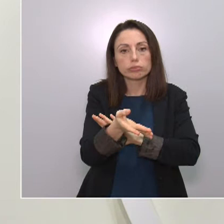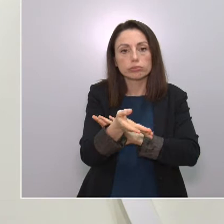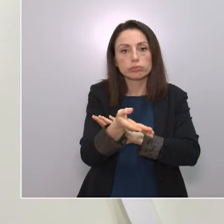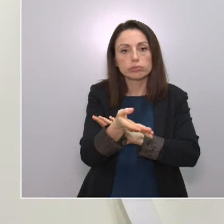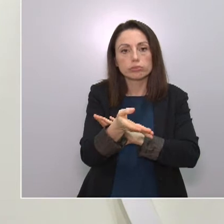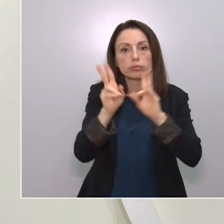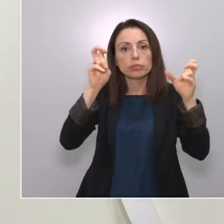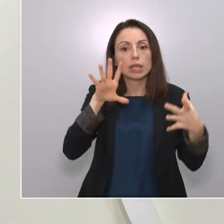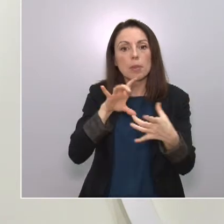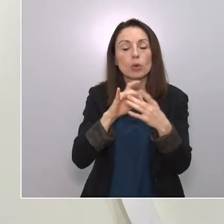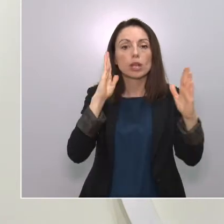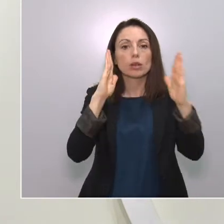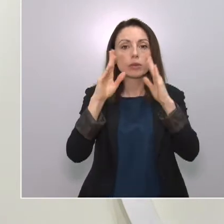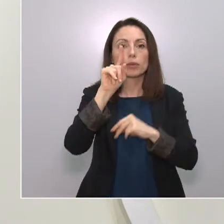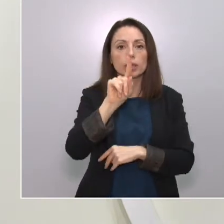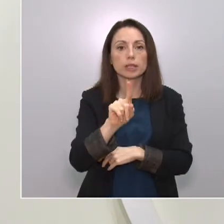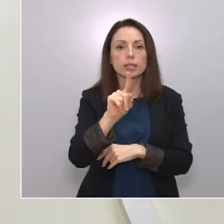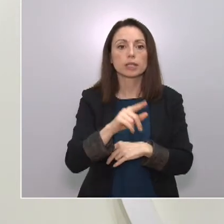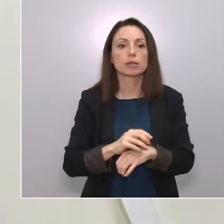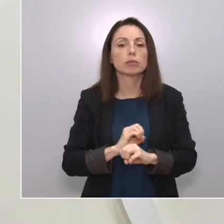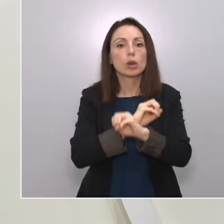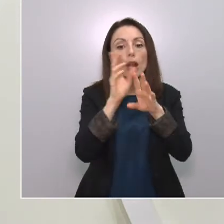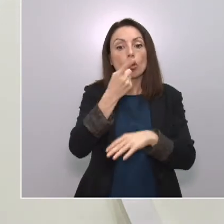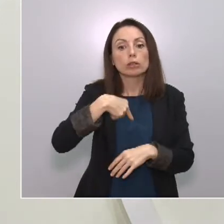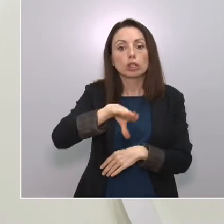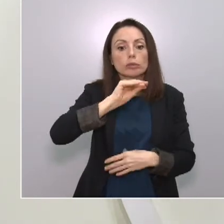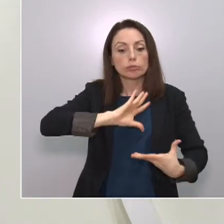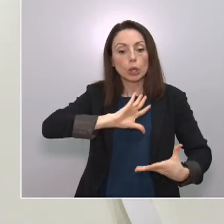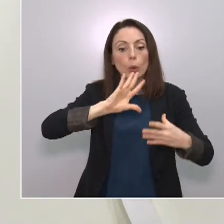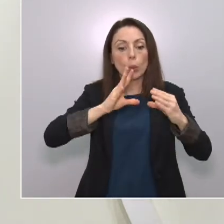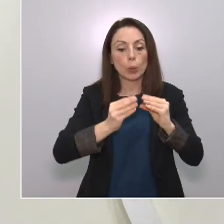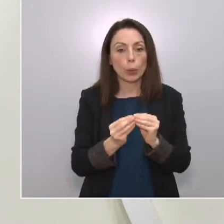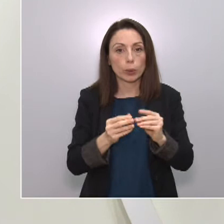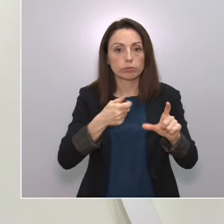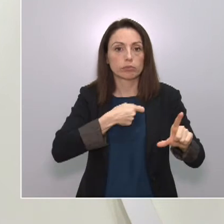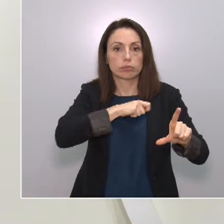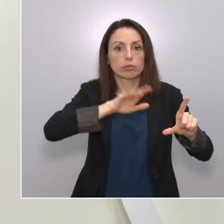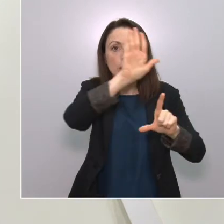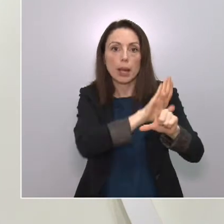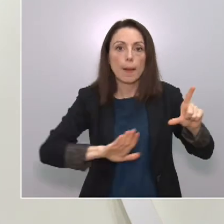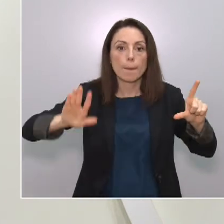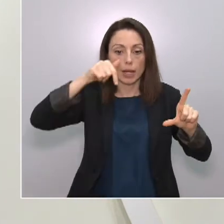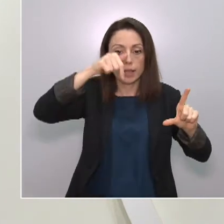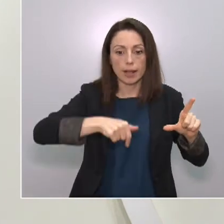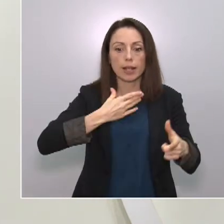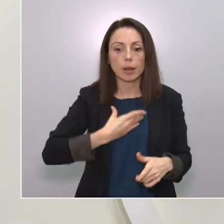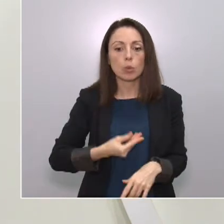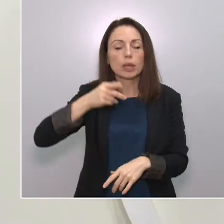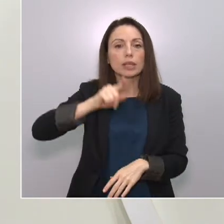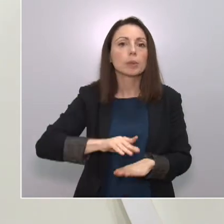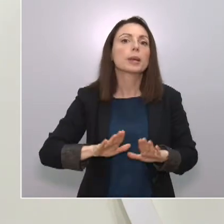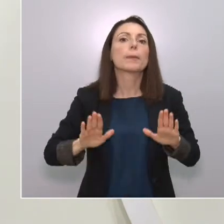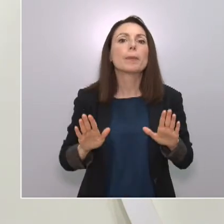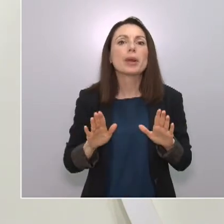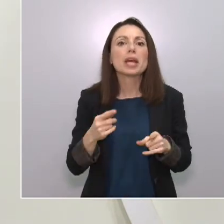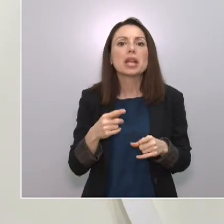respecto a la fase 1, por supuesto entendemos que son de aplicación a todo el territorio nacional y, por tanto, a la región de Murcia, pero lo único que conocemos de